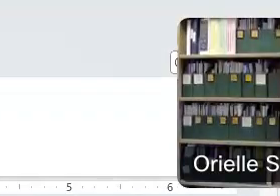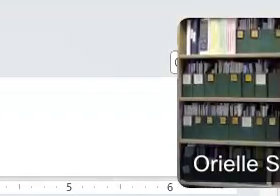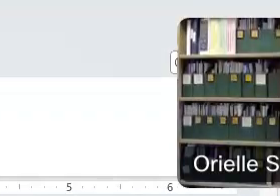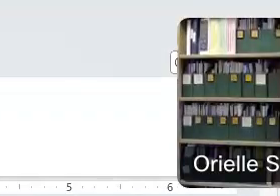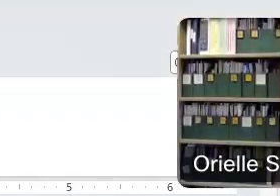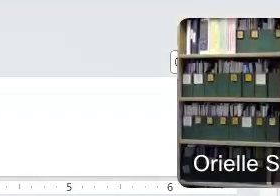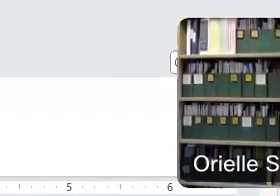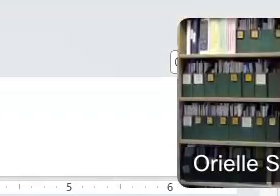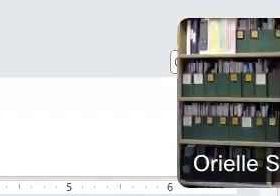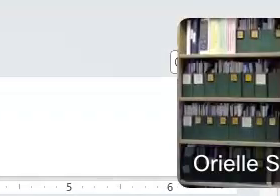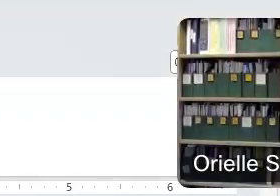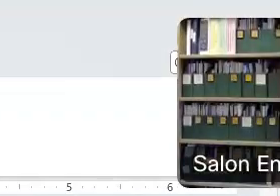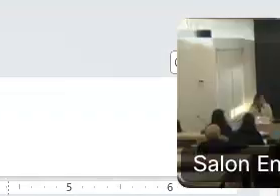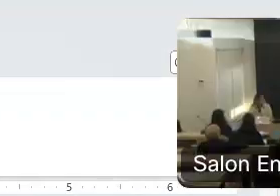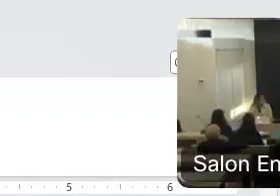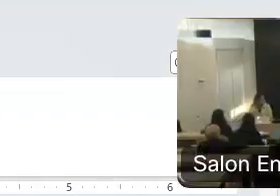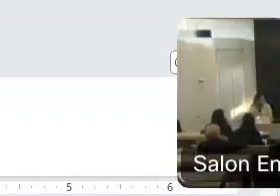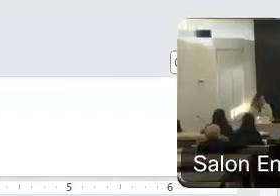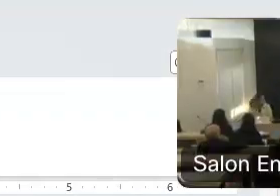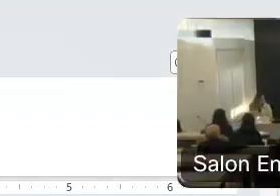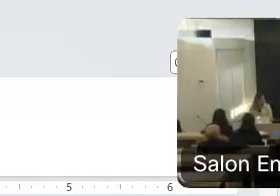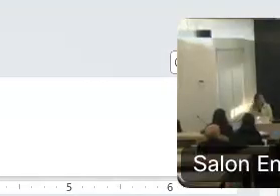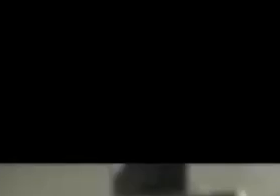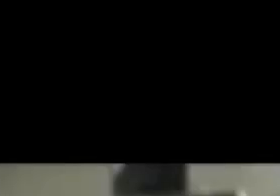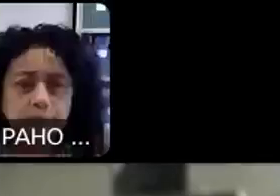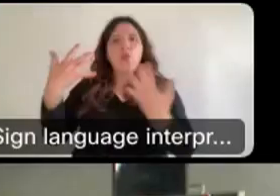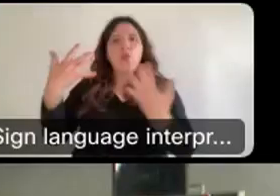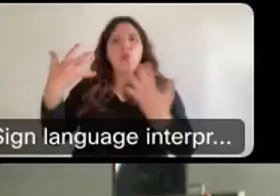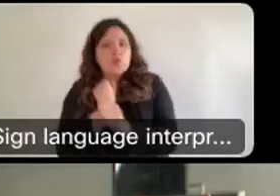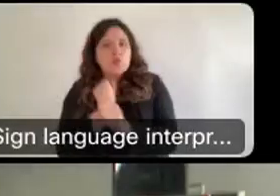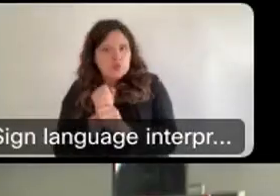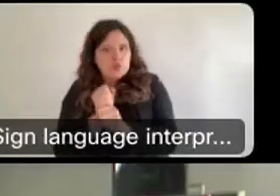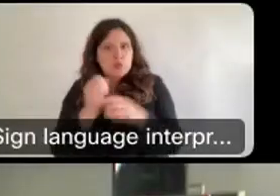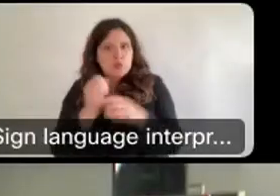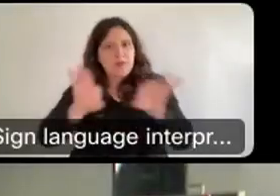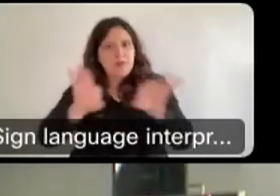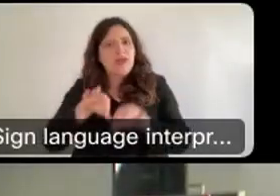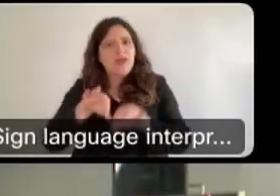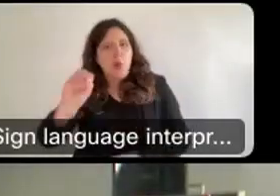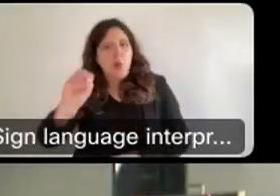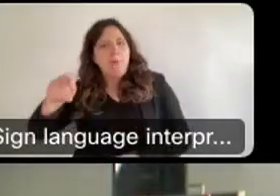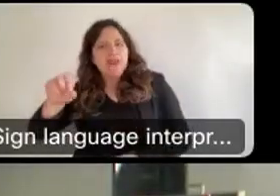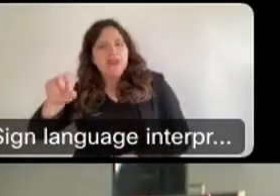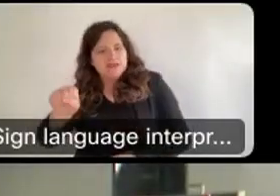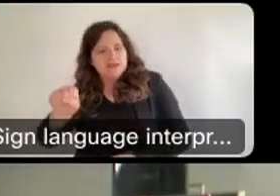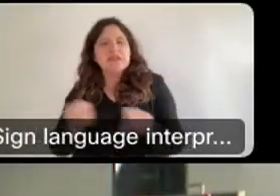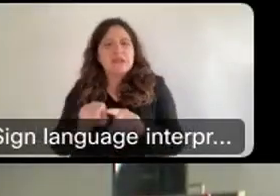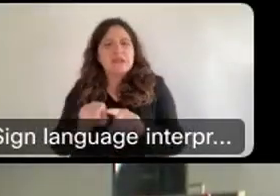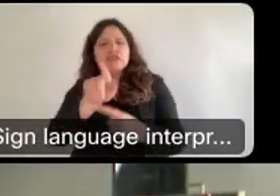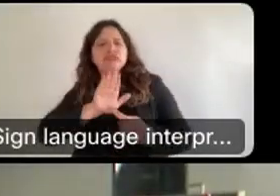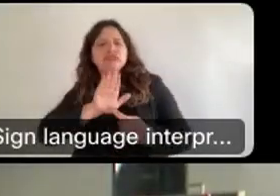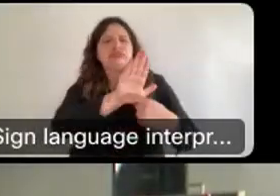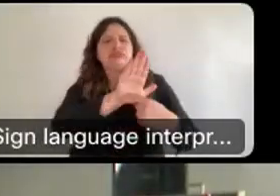Muchísimas gracias, Oriel, por tu presentación, por mostrar el gran trabajo que realizan desde la OPS y por mostrarnos